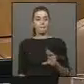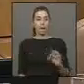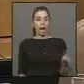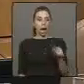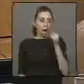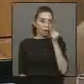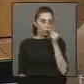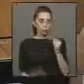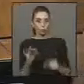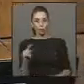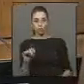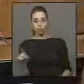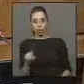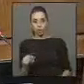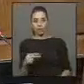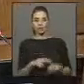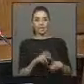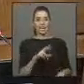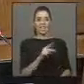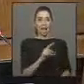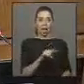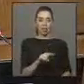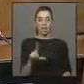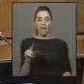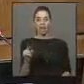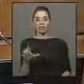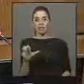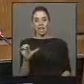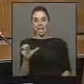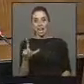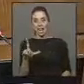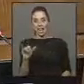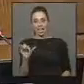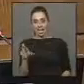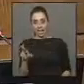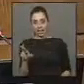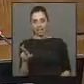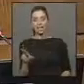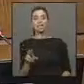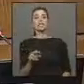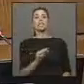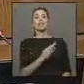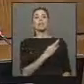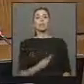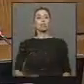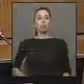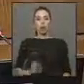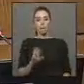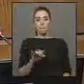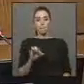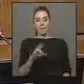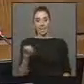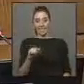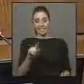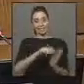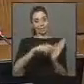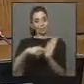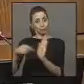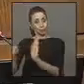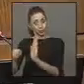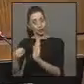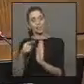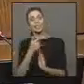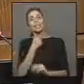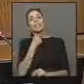Barros, Fuentes, Hernández, Leterier y el colega José Pérez, lo que pretende